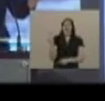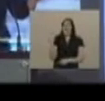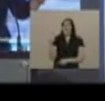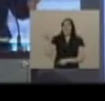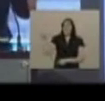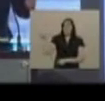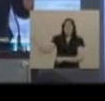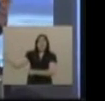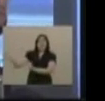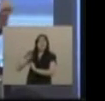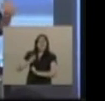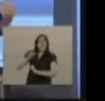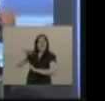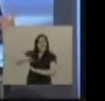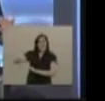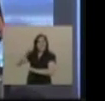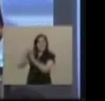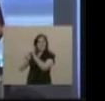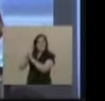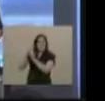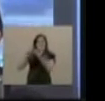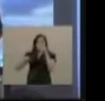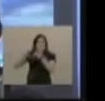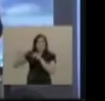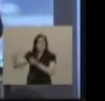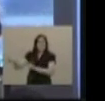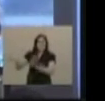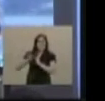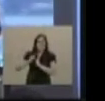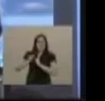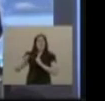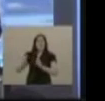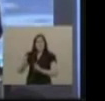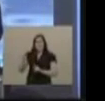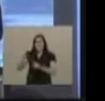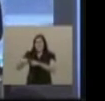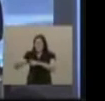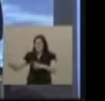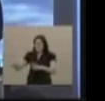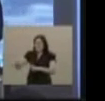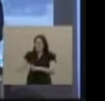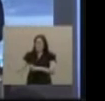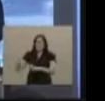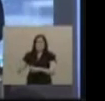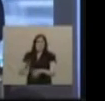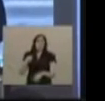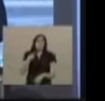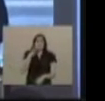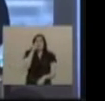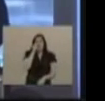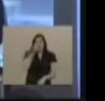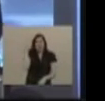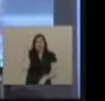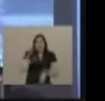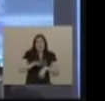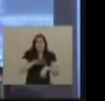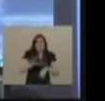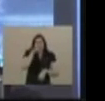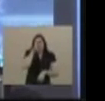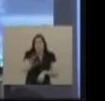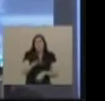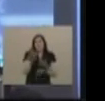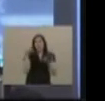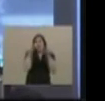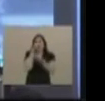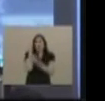boleto picando así. Ayer me regalaron en Mercedes-Benz una boletera vieja que era exactamente igual a la que usaba mi viejo, que laburó toda su vida